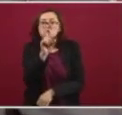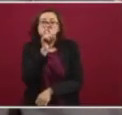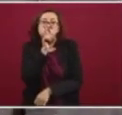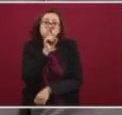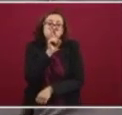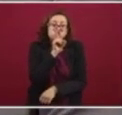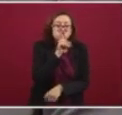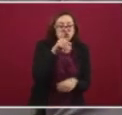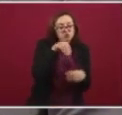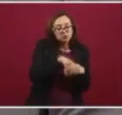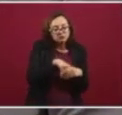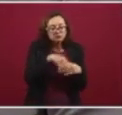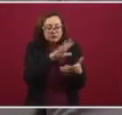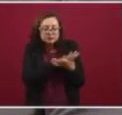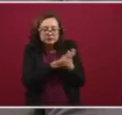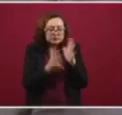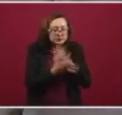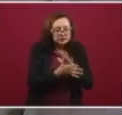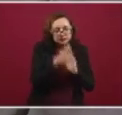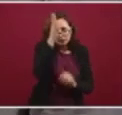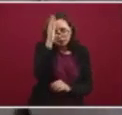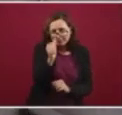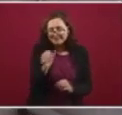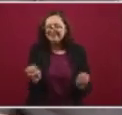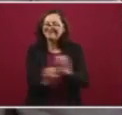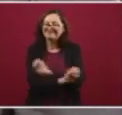oscurito, nada de